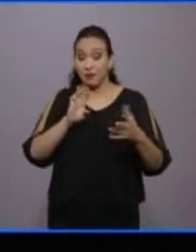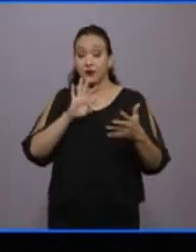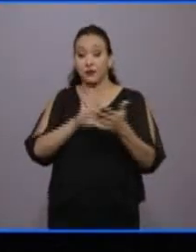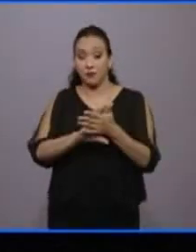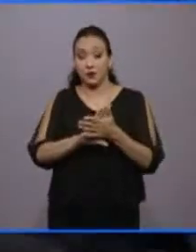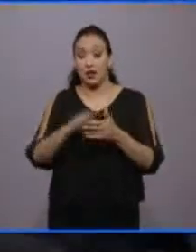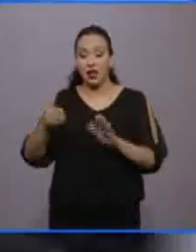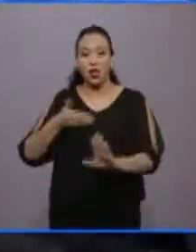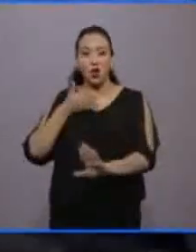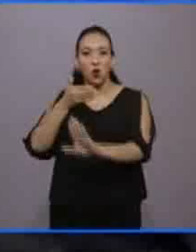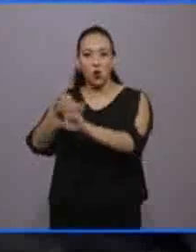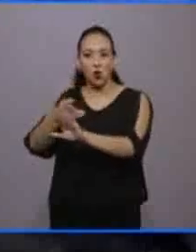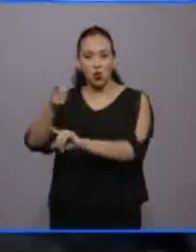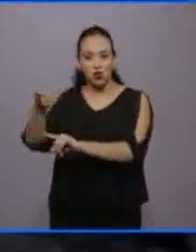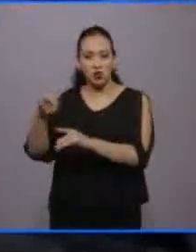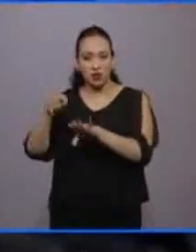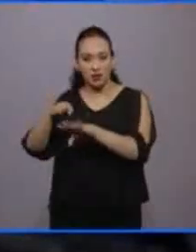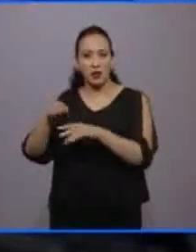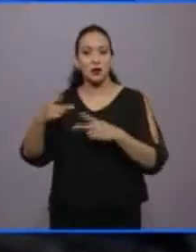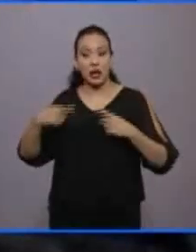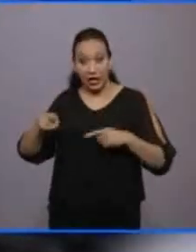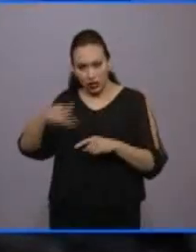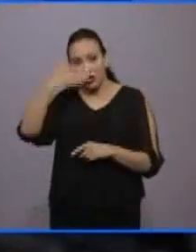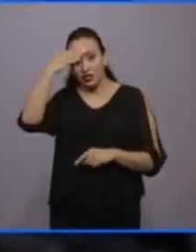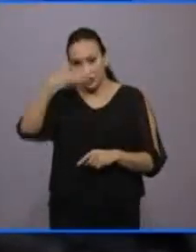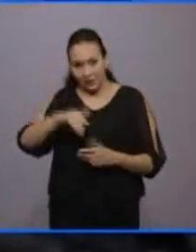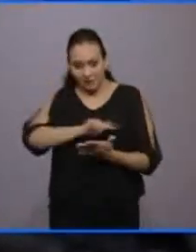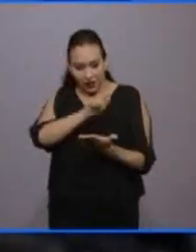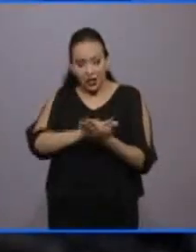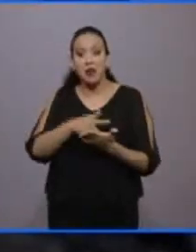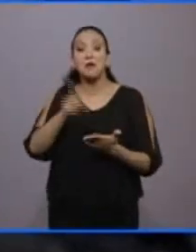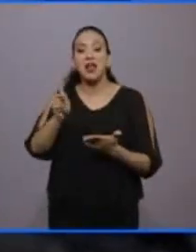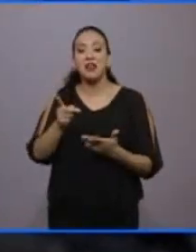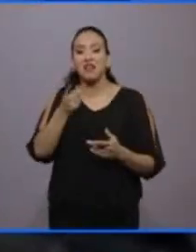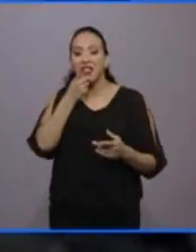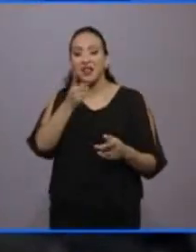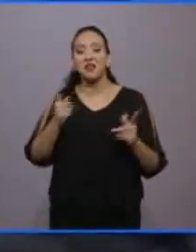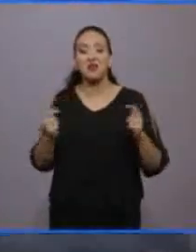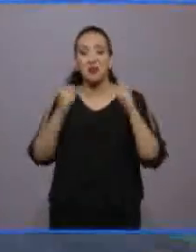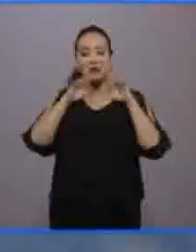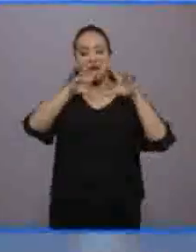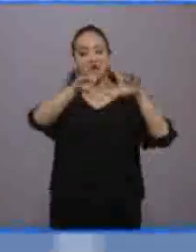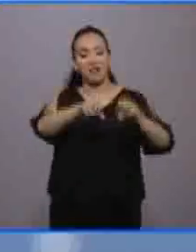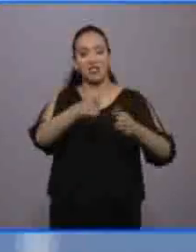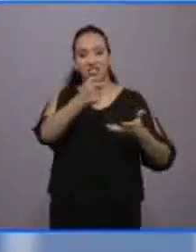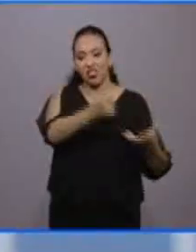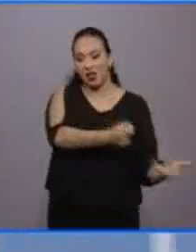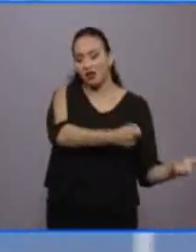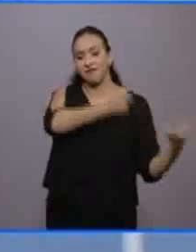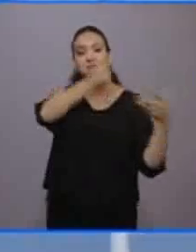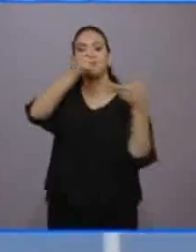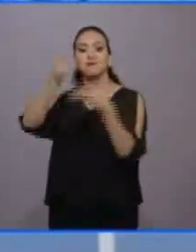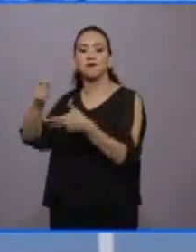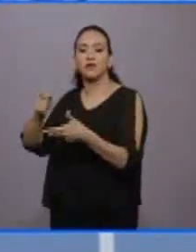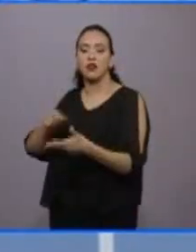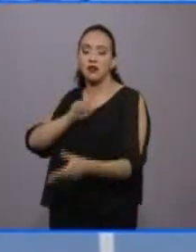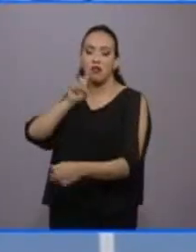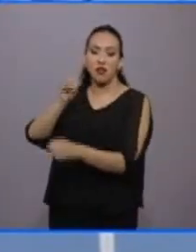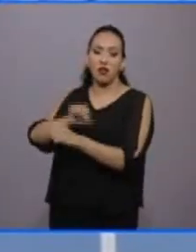contra los funcionarios que, conociendo de las suspensiones judiciales, ordenaron o ejecutaron esta transferencia